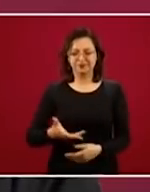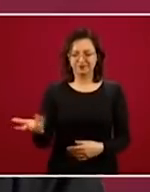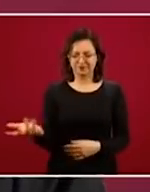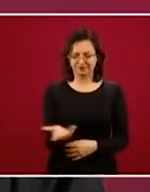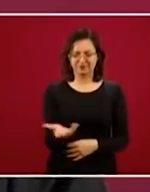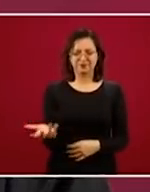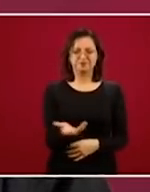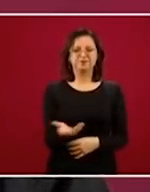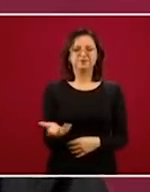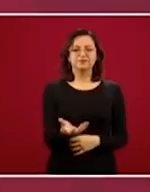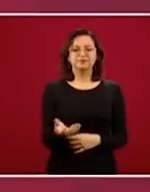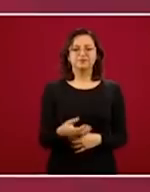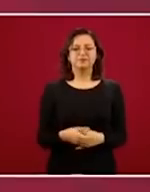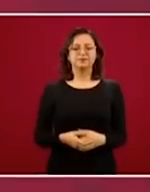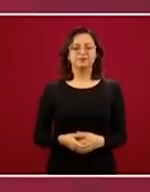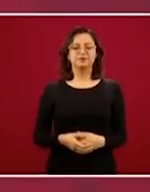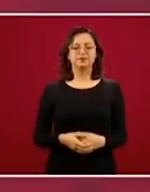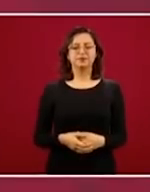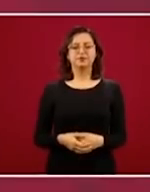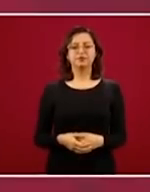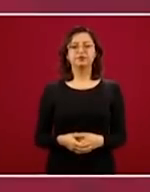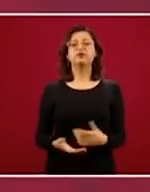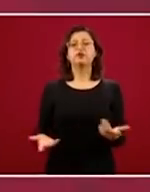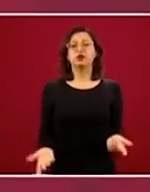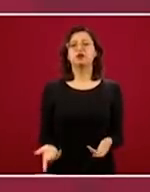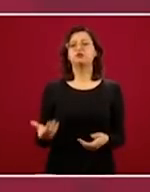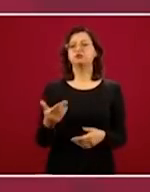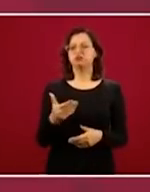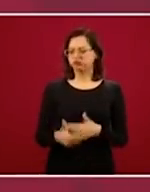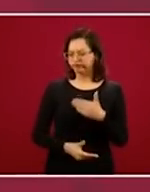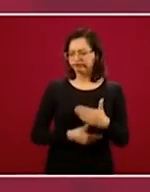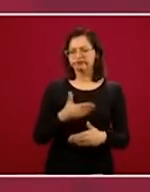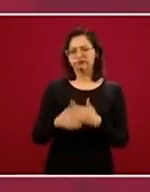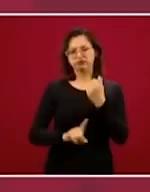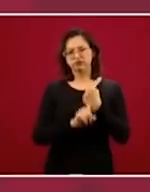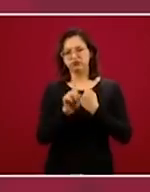este el plan y vamos resolviendo